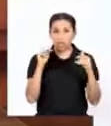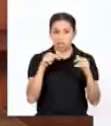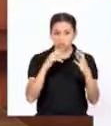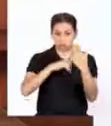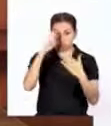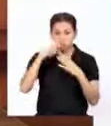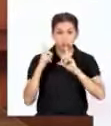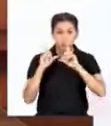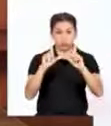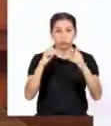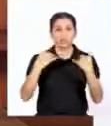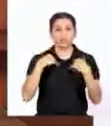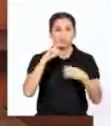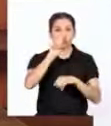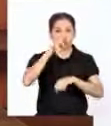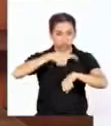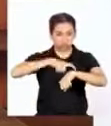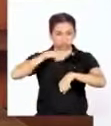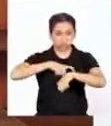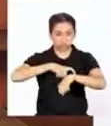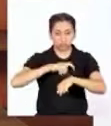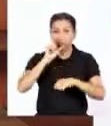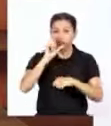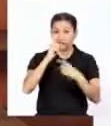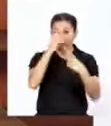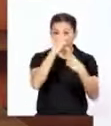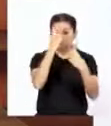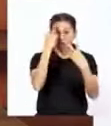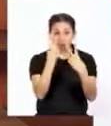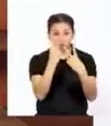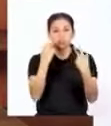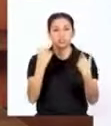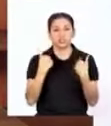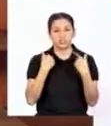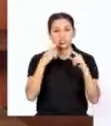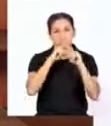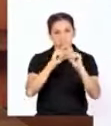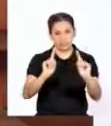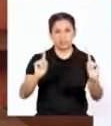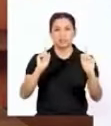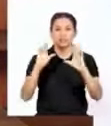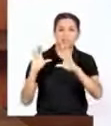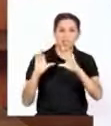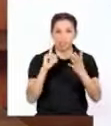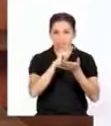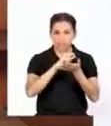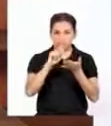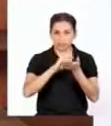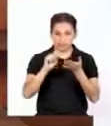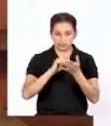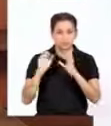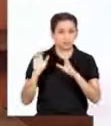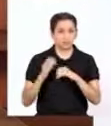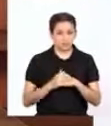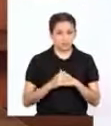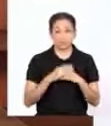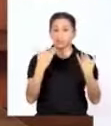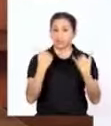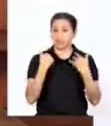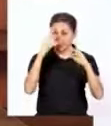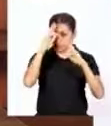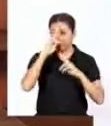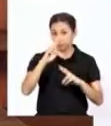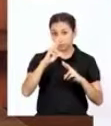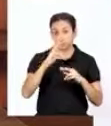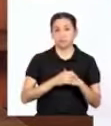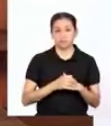manera eficiente había dos momentos. Cada uno de estos momentos tenían algunas actividades a desarrollar y